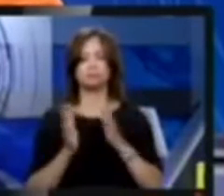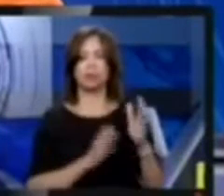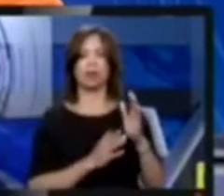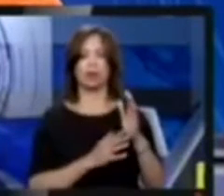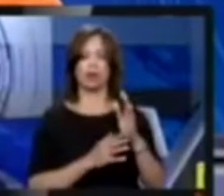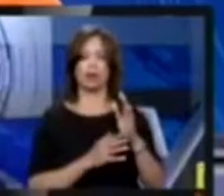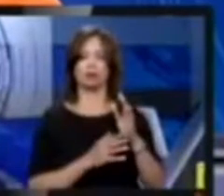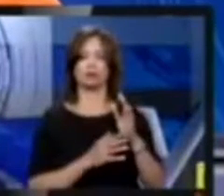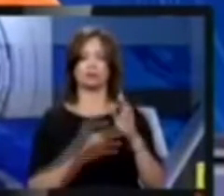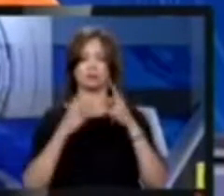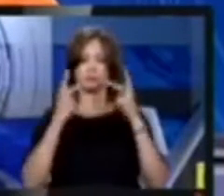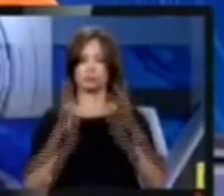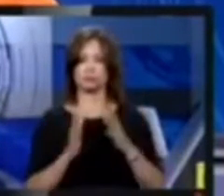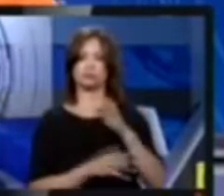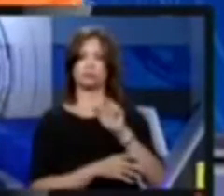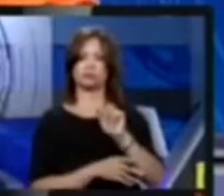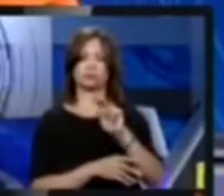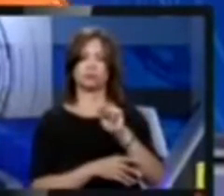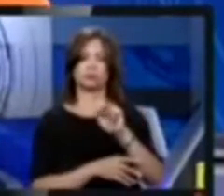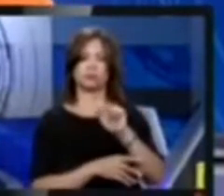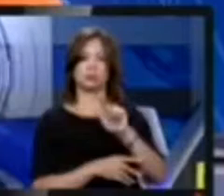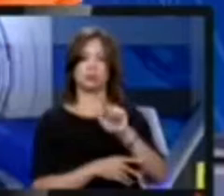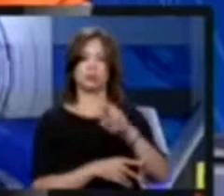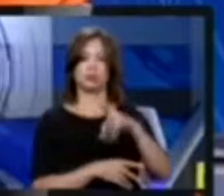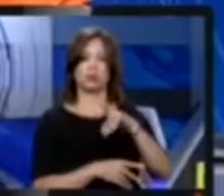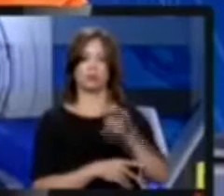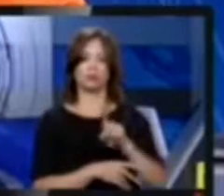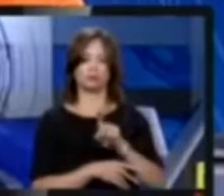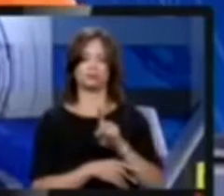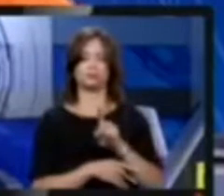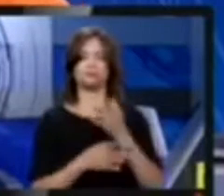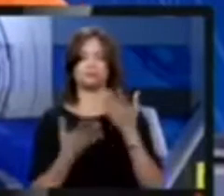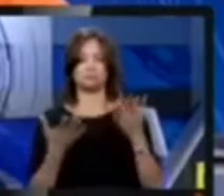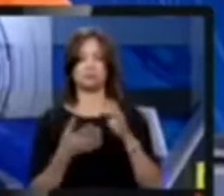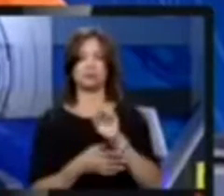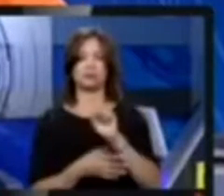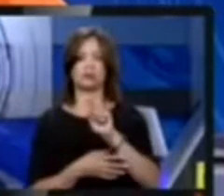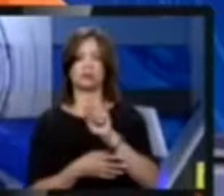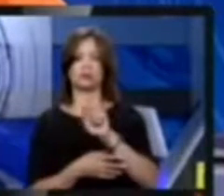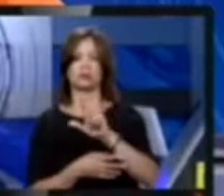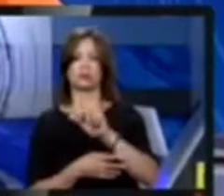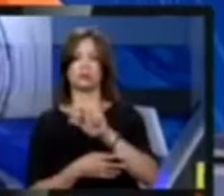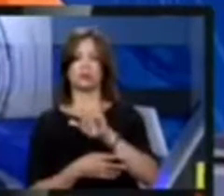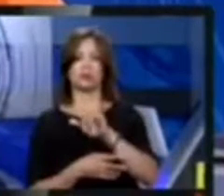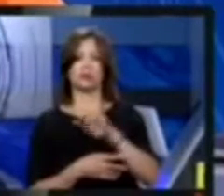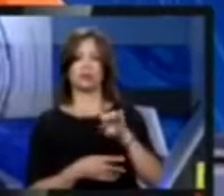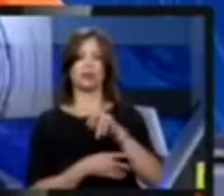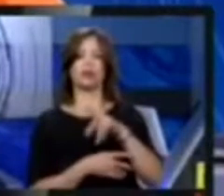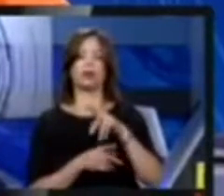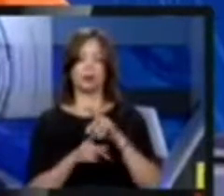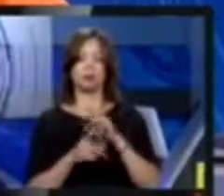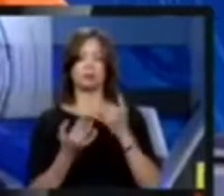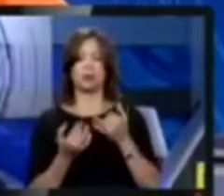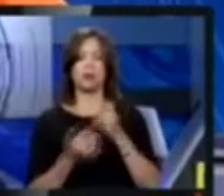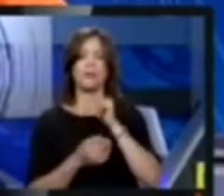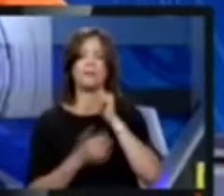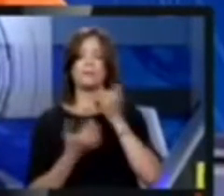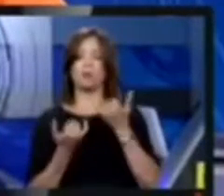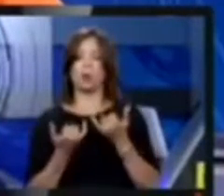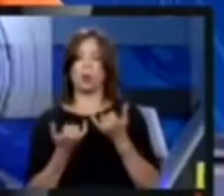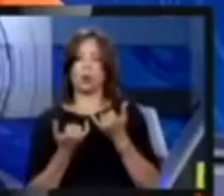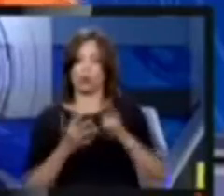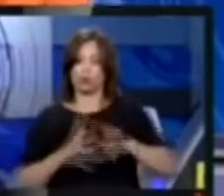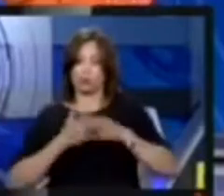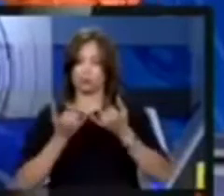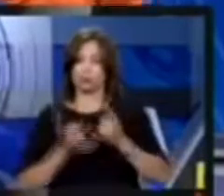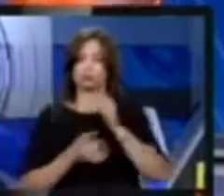preparados por la periodista Ana López, nuestra jefa de asignaciones, y Starling Taveras del periódico El Día. Comienza aquí mañana en las